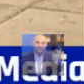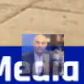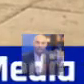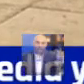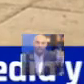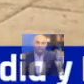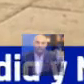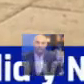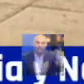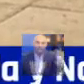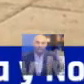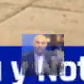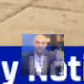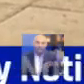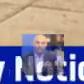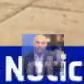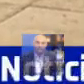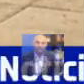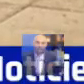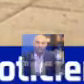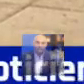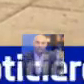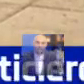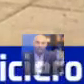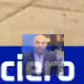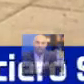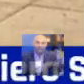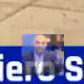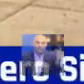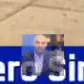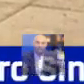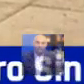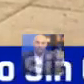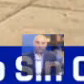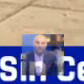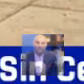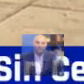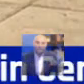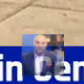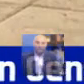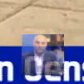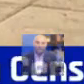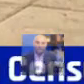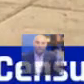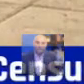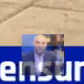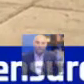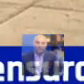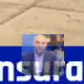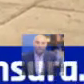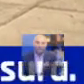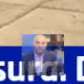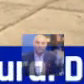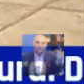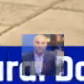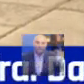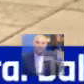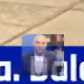de la Defensa Nacional. Incluso veo a Olga Sánchez Cordero, la presidenta de la mesa